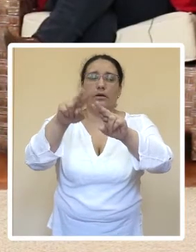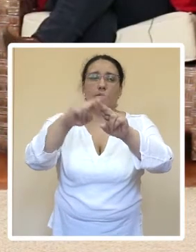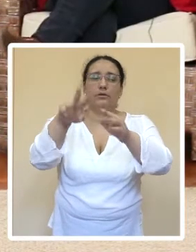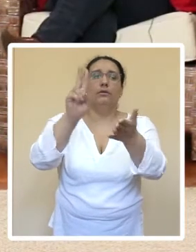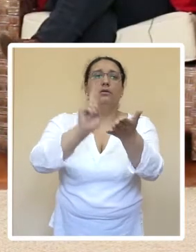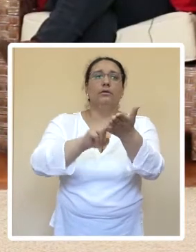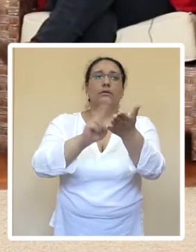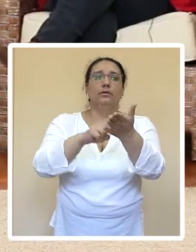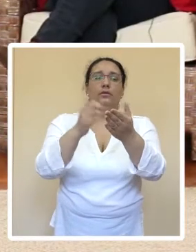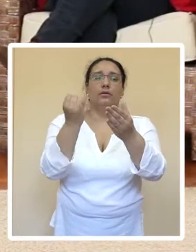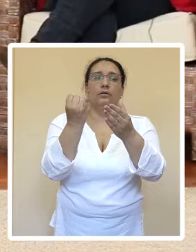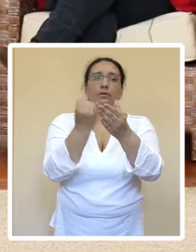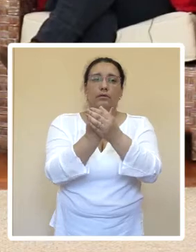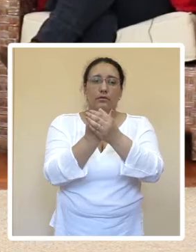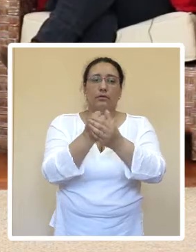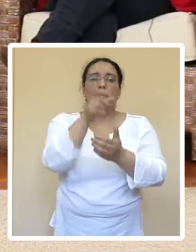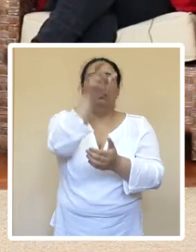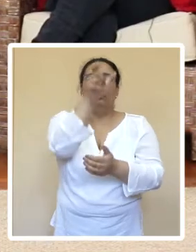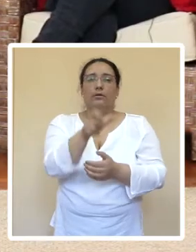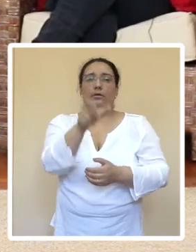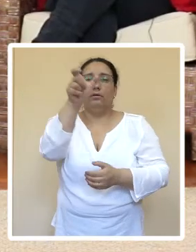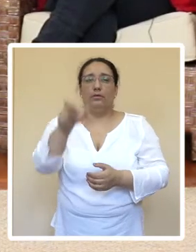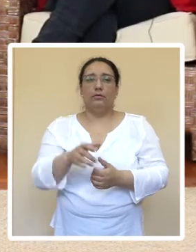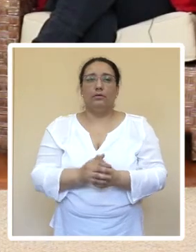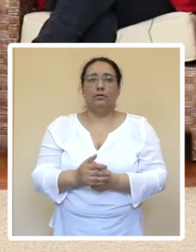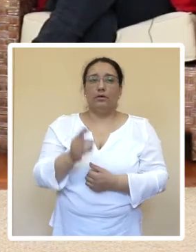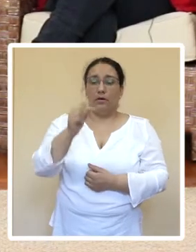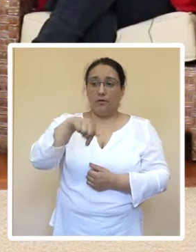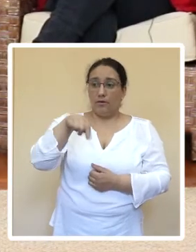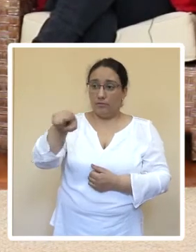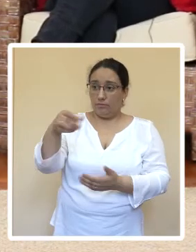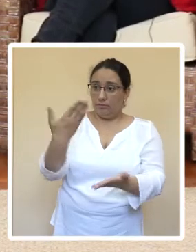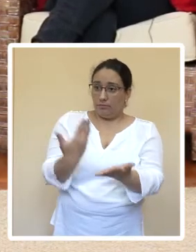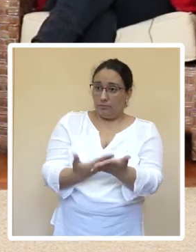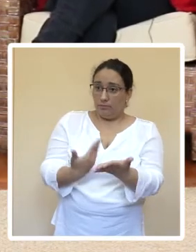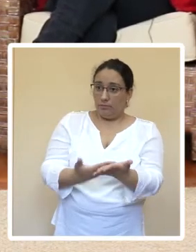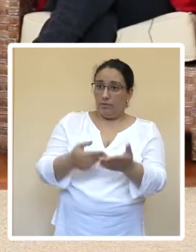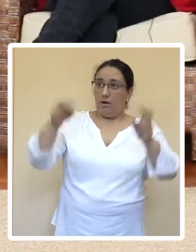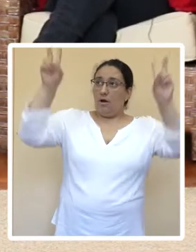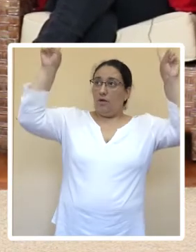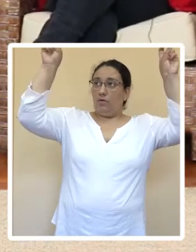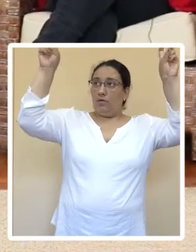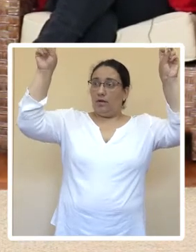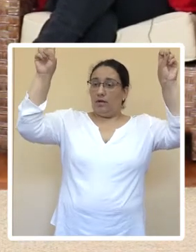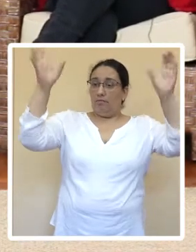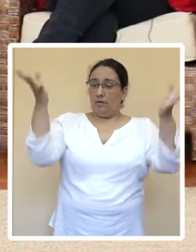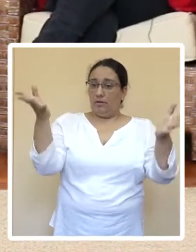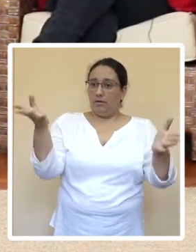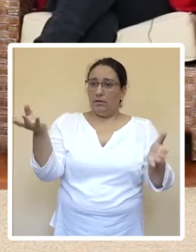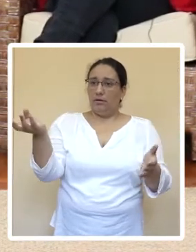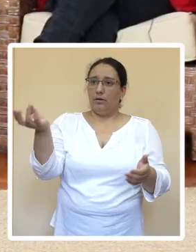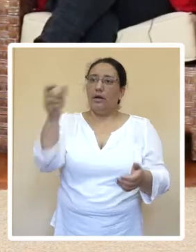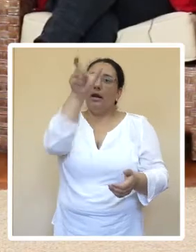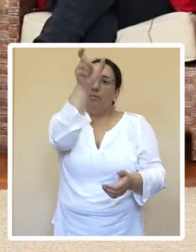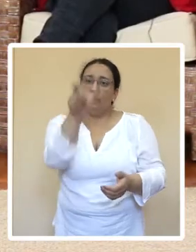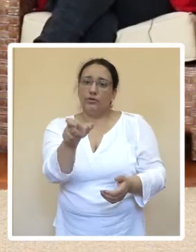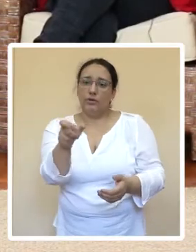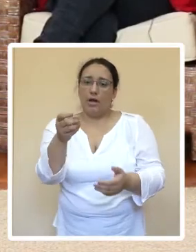verdadera incorporación de las personas. Ahora, tú planteaste un tema no menor, que es el pobrecito,